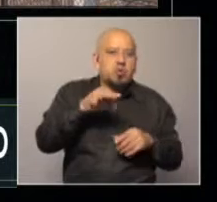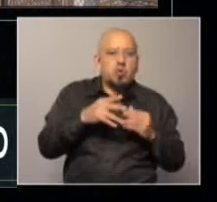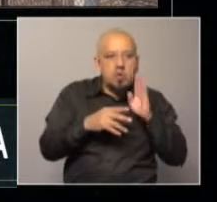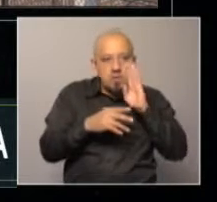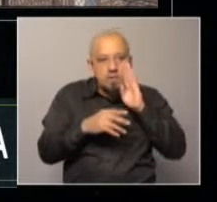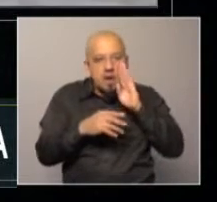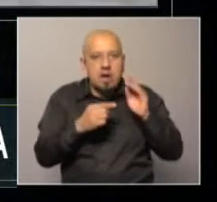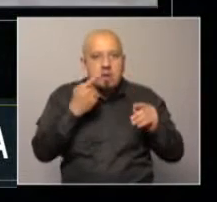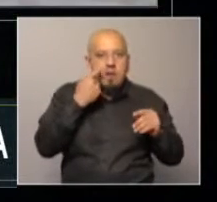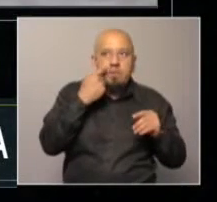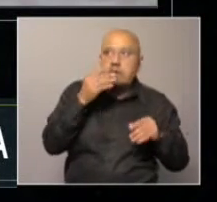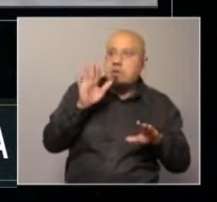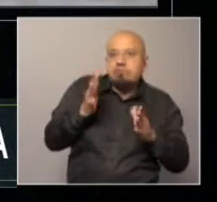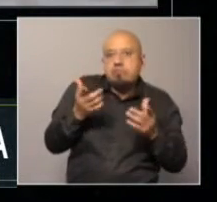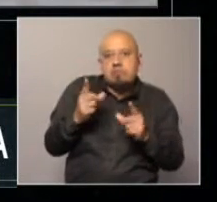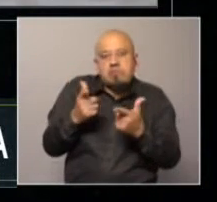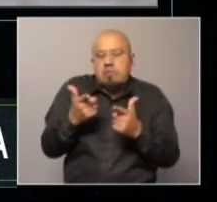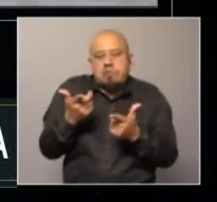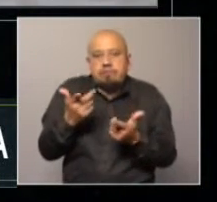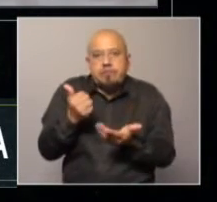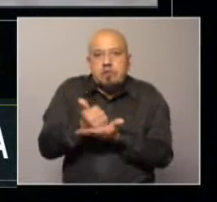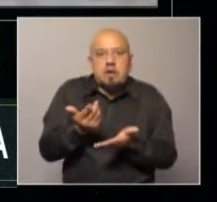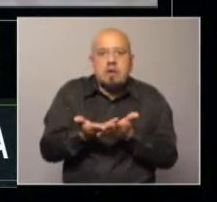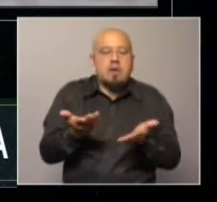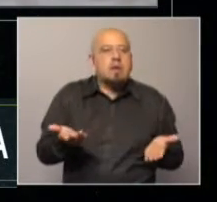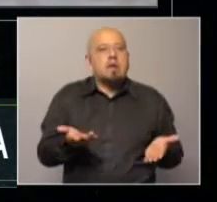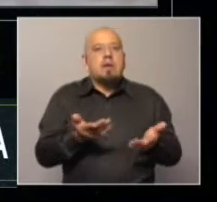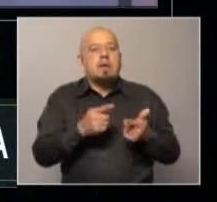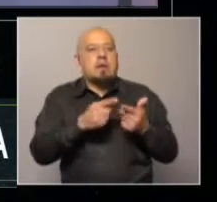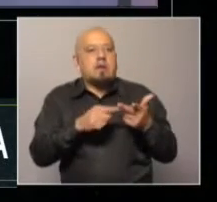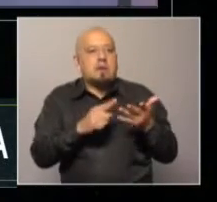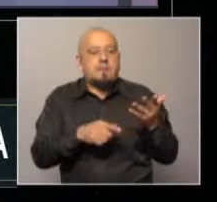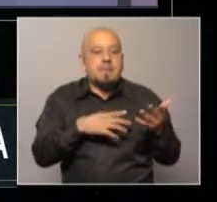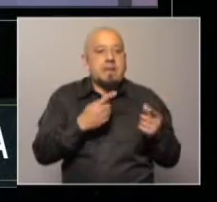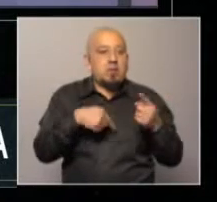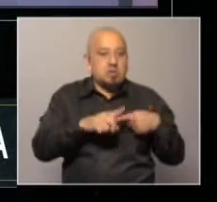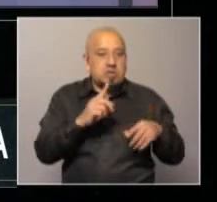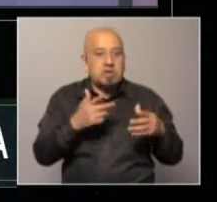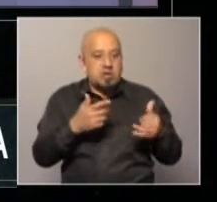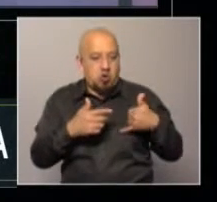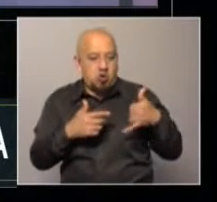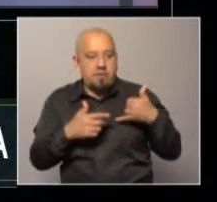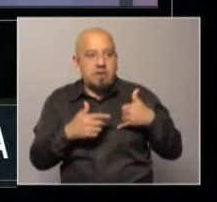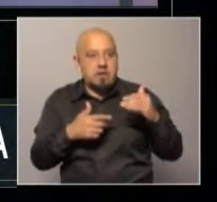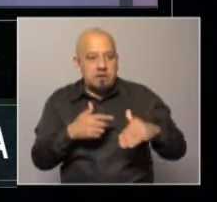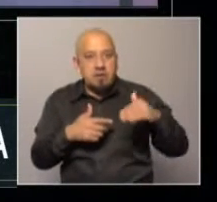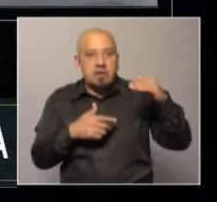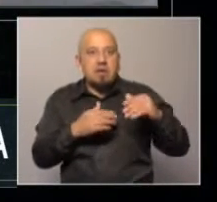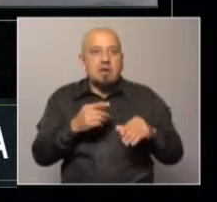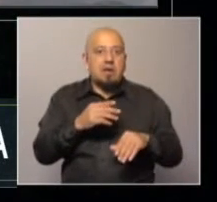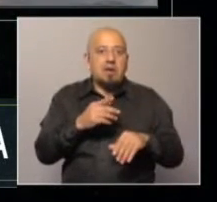ha hecho cargo porque la figura paterna se fue muy tempranamente de sus vidas. Después ellos se tuvieron que hacer cargo mediante algún